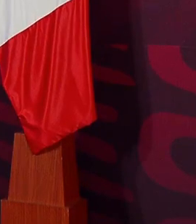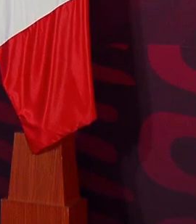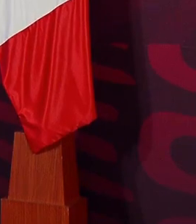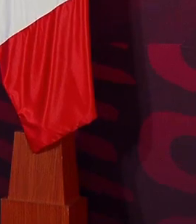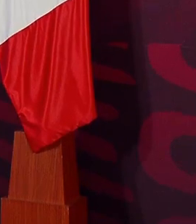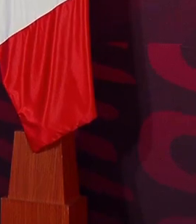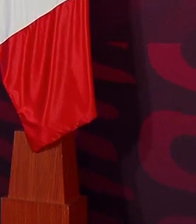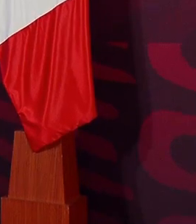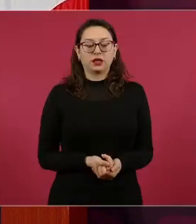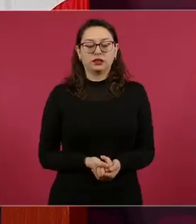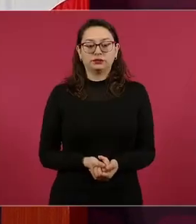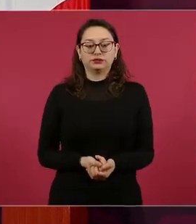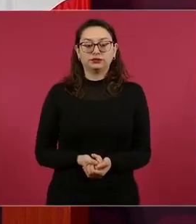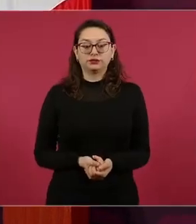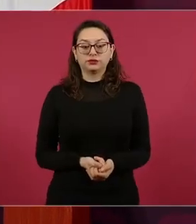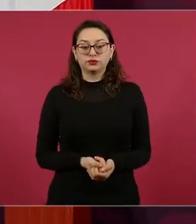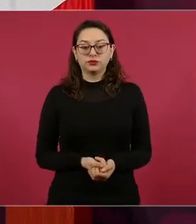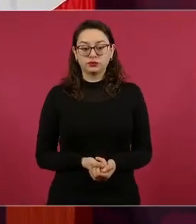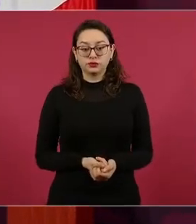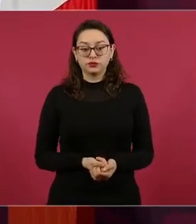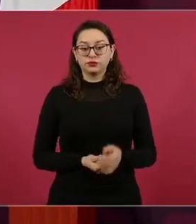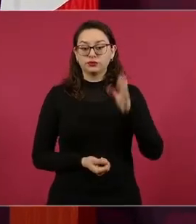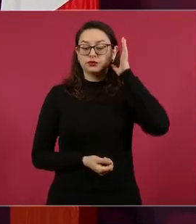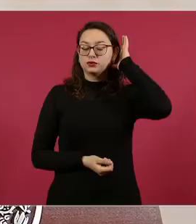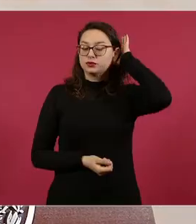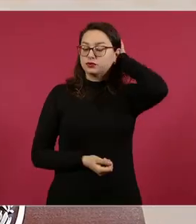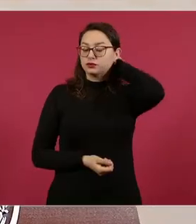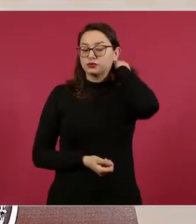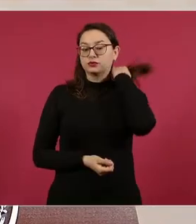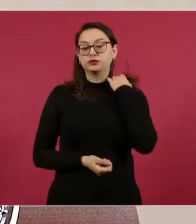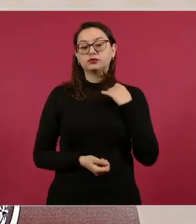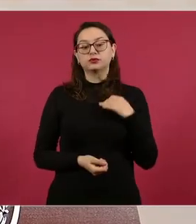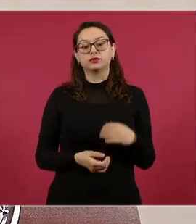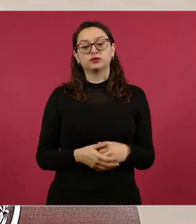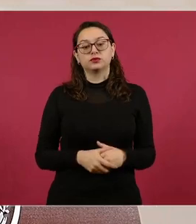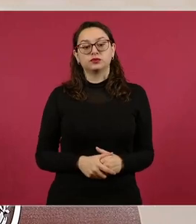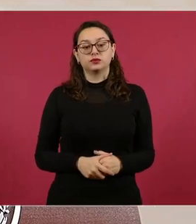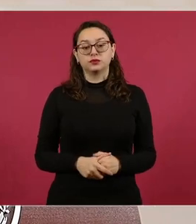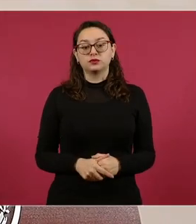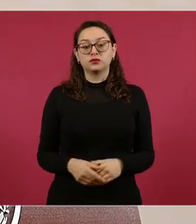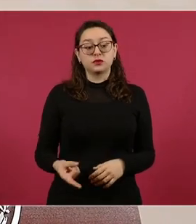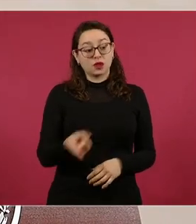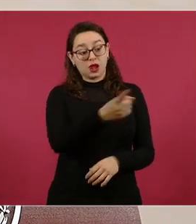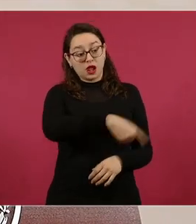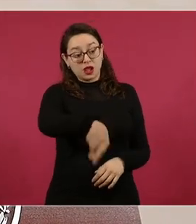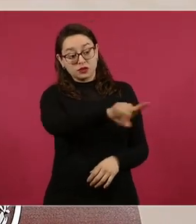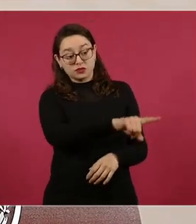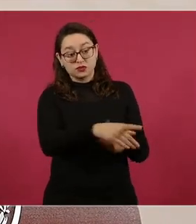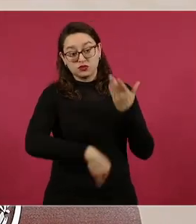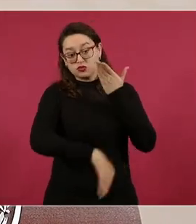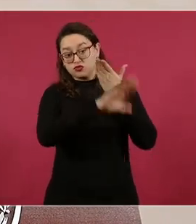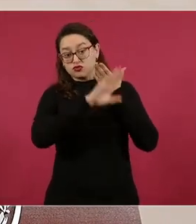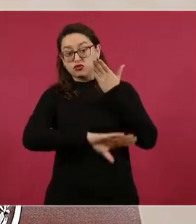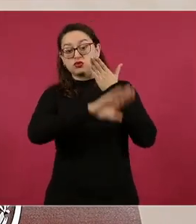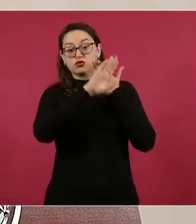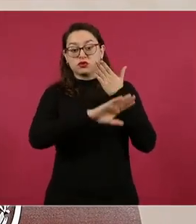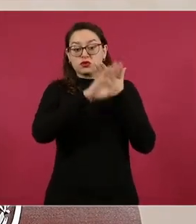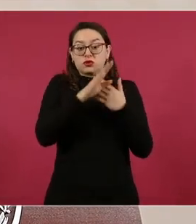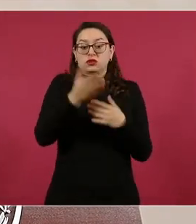iba a estar costando el fin de año 25 pesos.